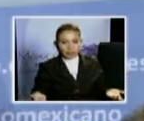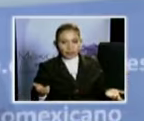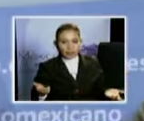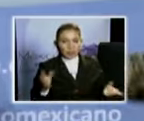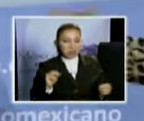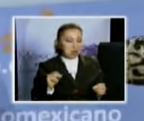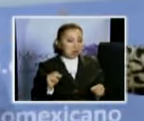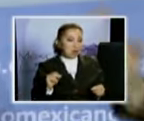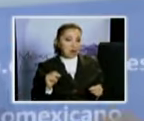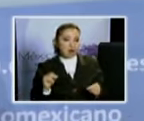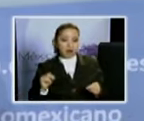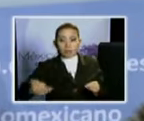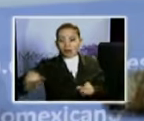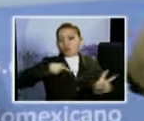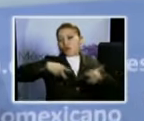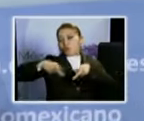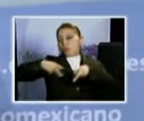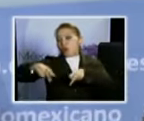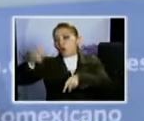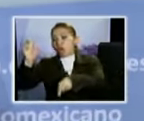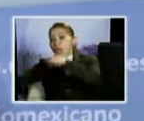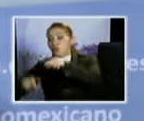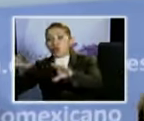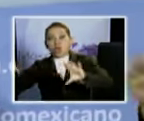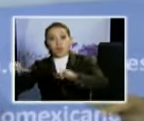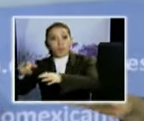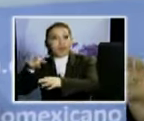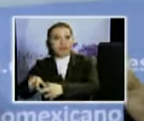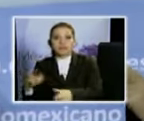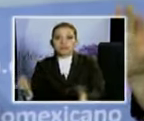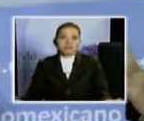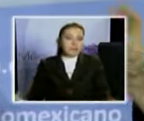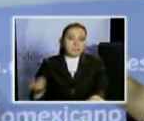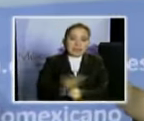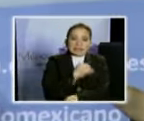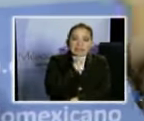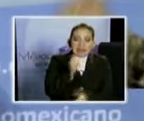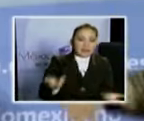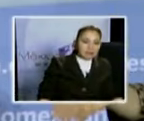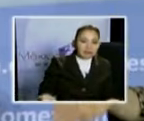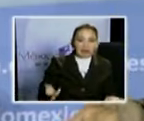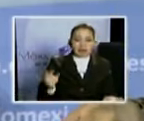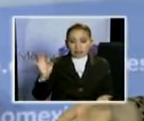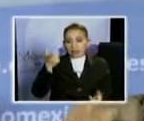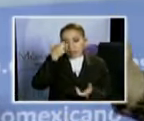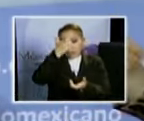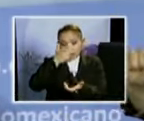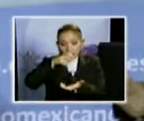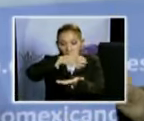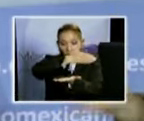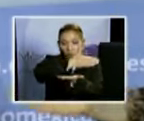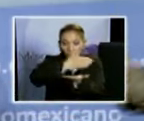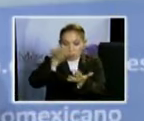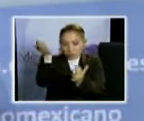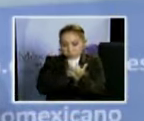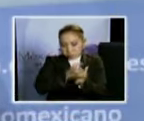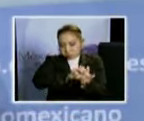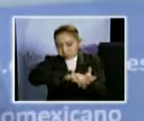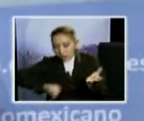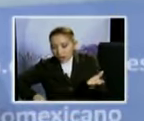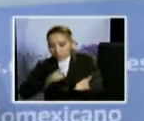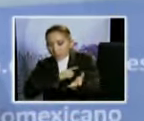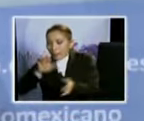tú una cancha de fútbol a una comunidad, no va a pasar nada. A lo mejor el dinero que están cortando debería